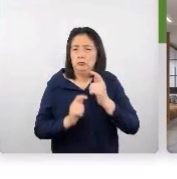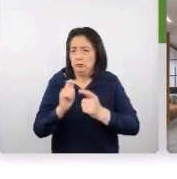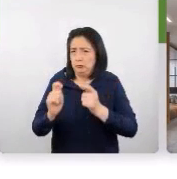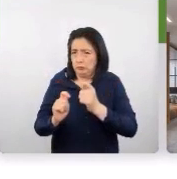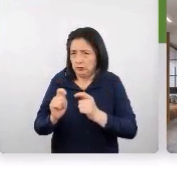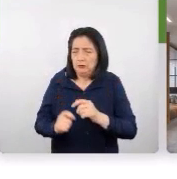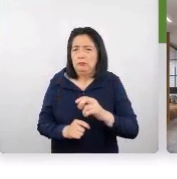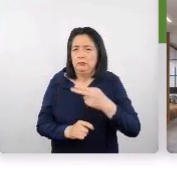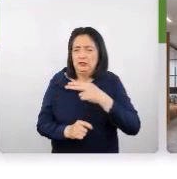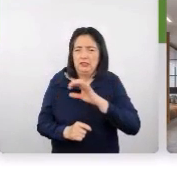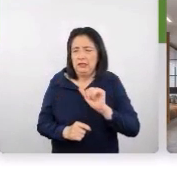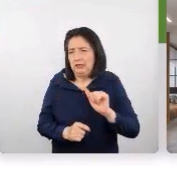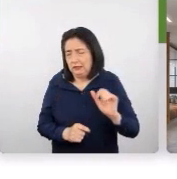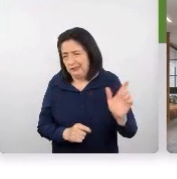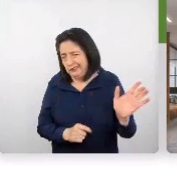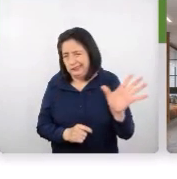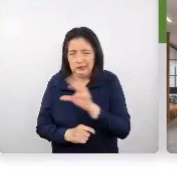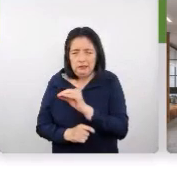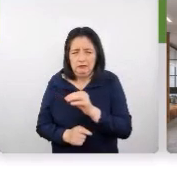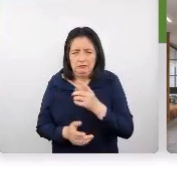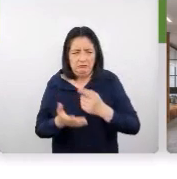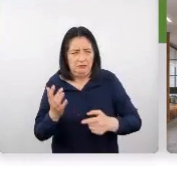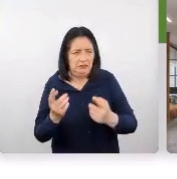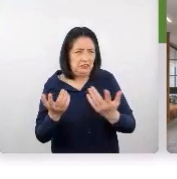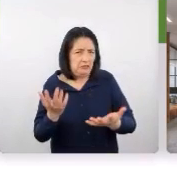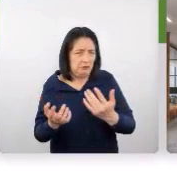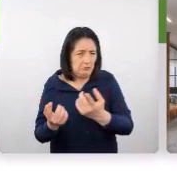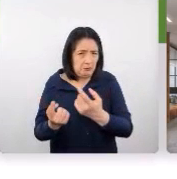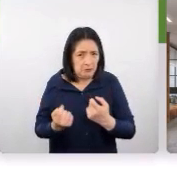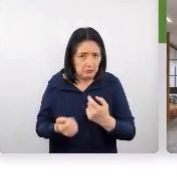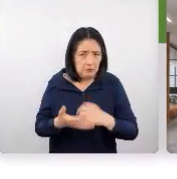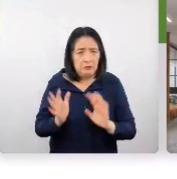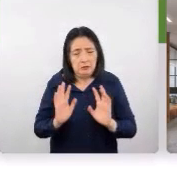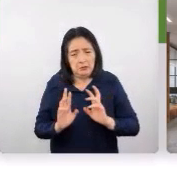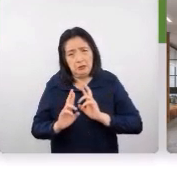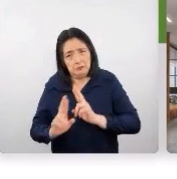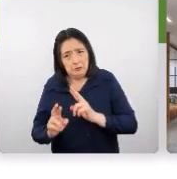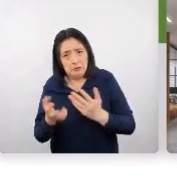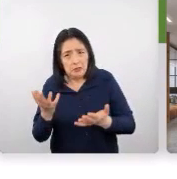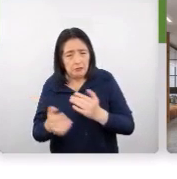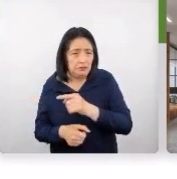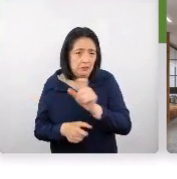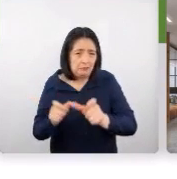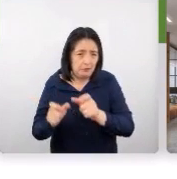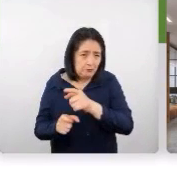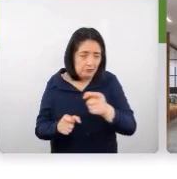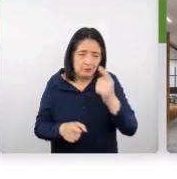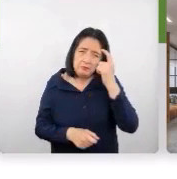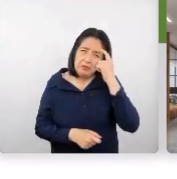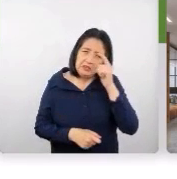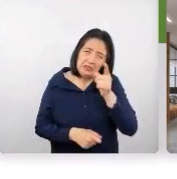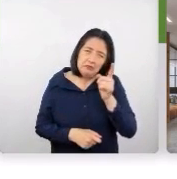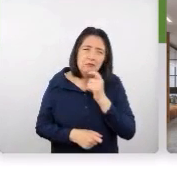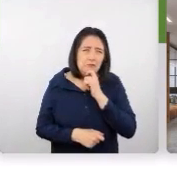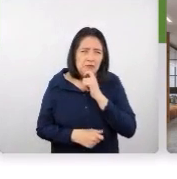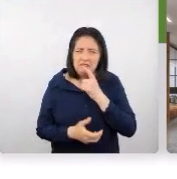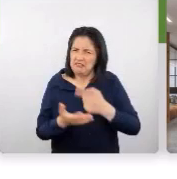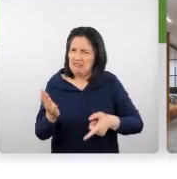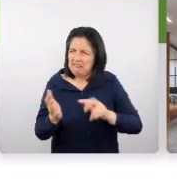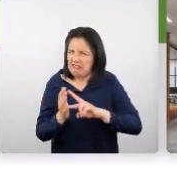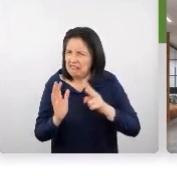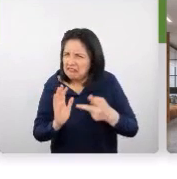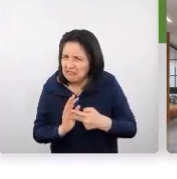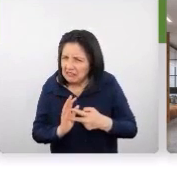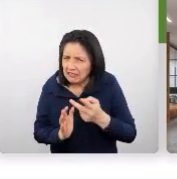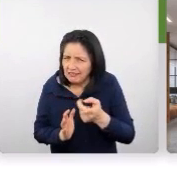general. Me preguntarán, y para responder previamente a lo que puedan estar teniendo en consideración, qué cosa es el turismo halal,